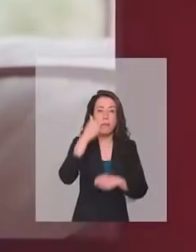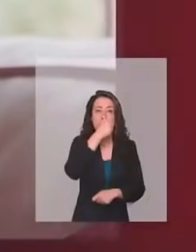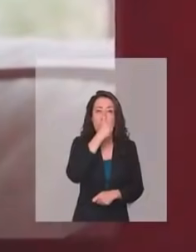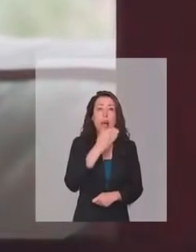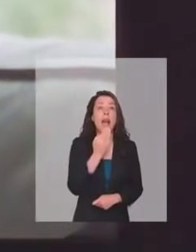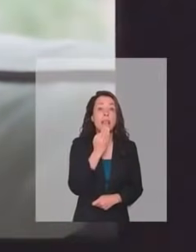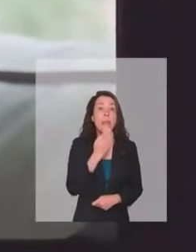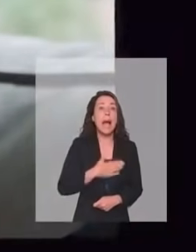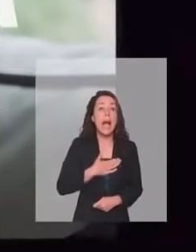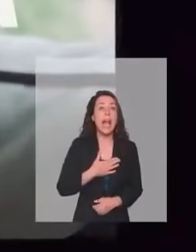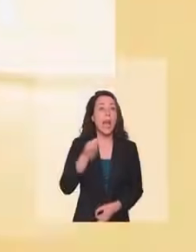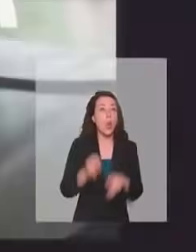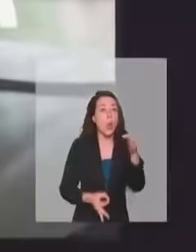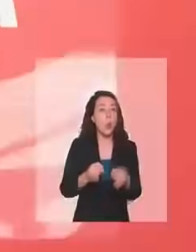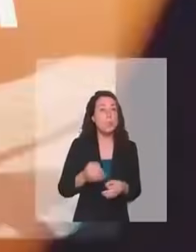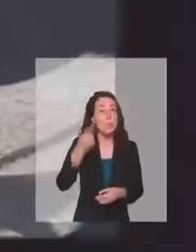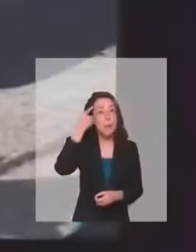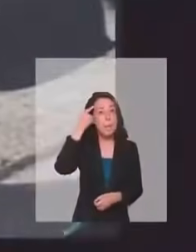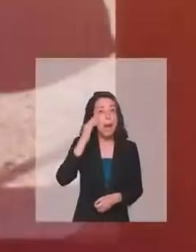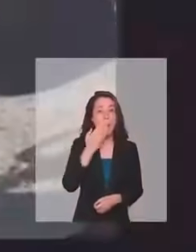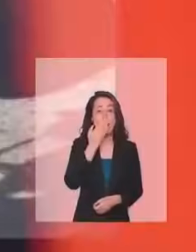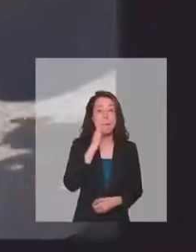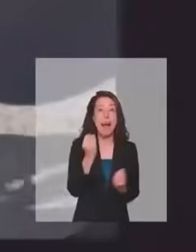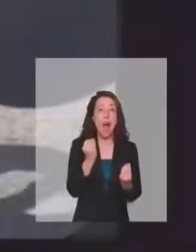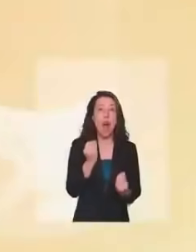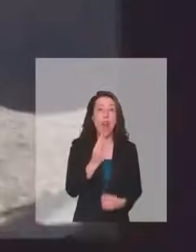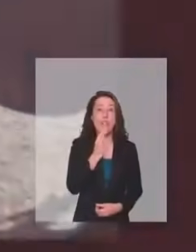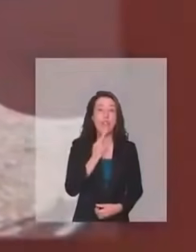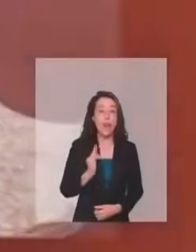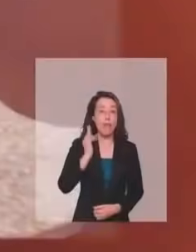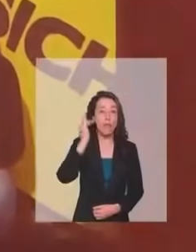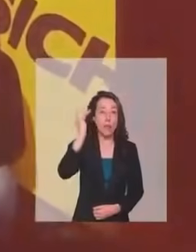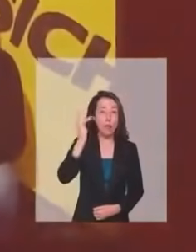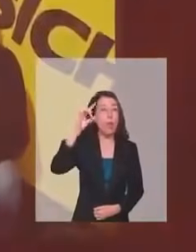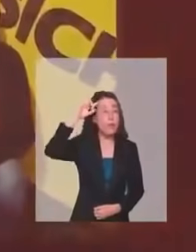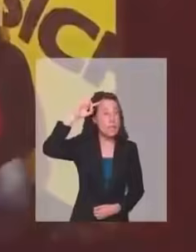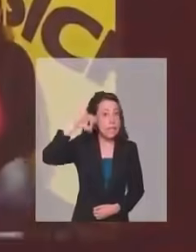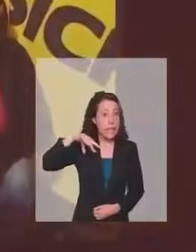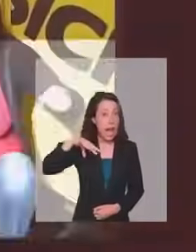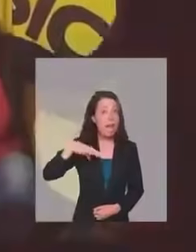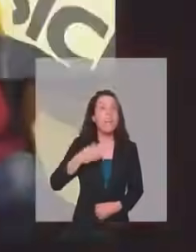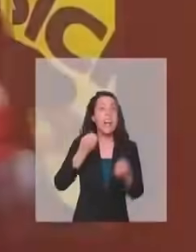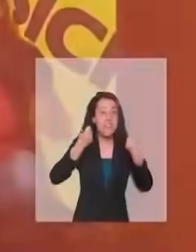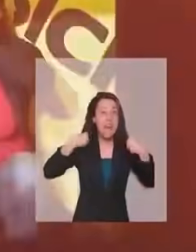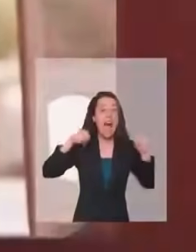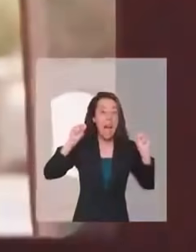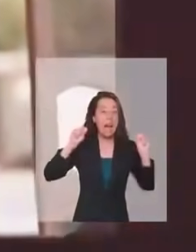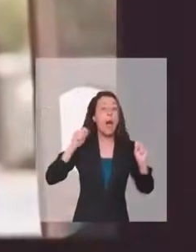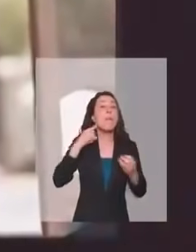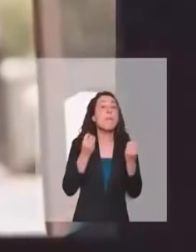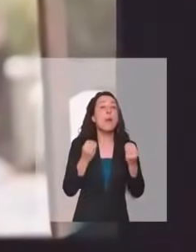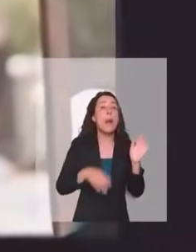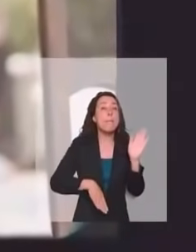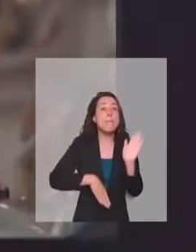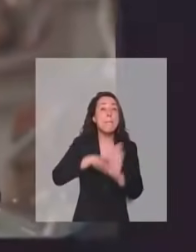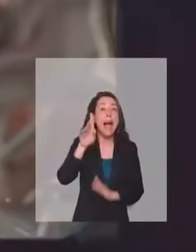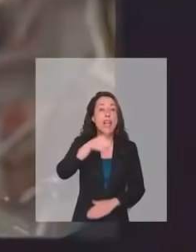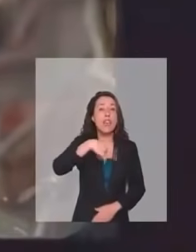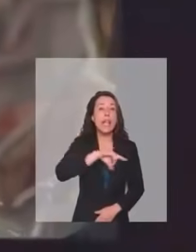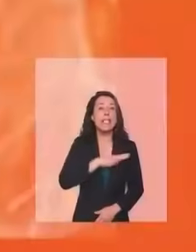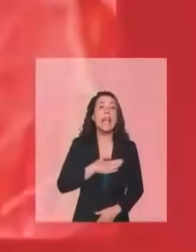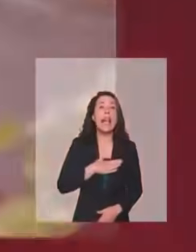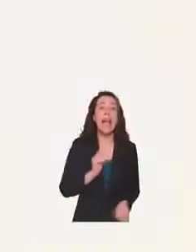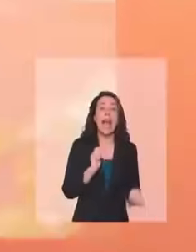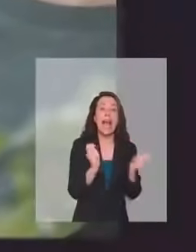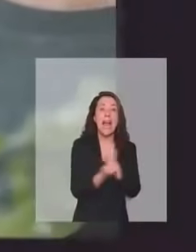narco, pero también que haya justicia para que tengan una mejor vida en el futuro. Sabemos también que vamos a ganar porque la gran mayoría